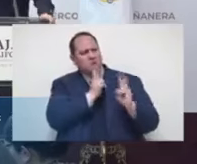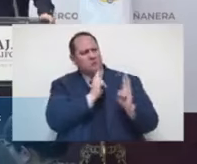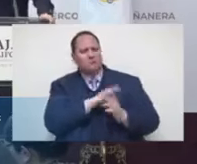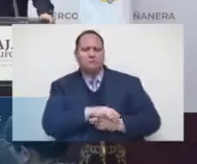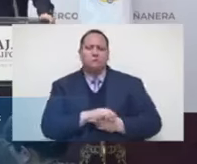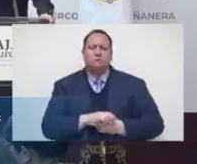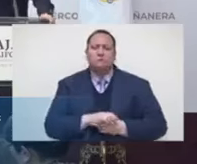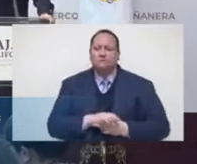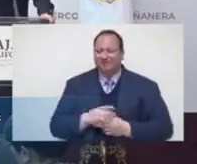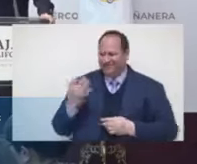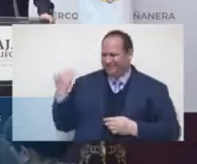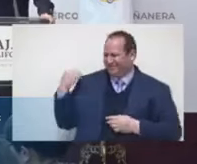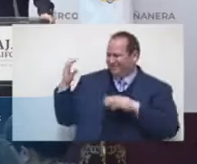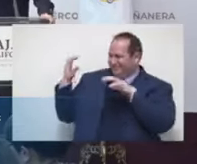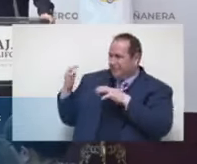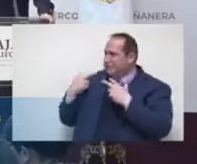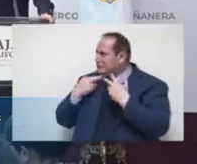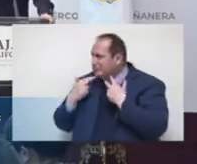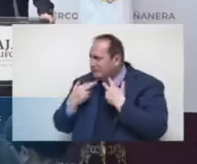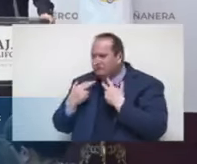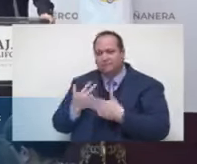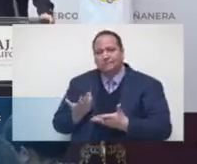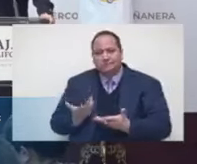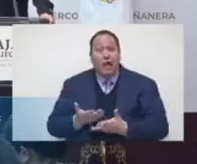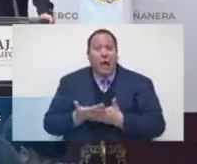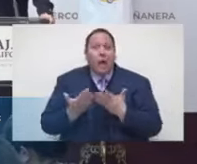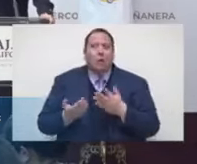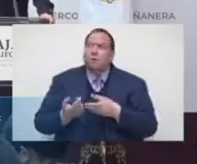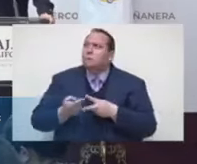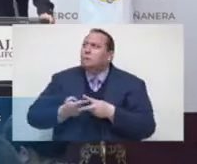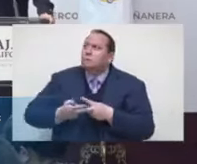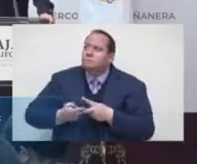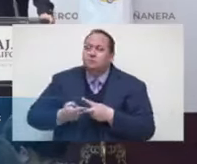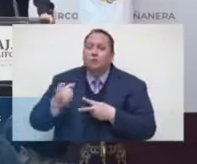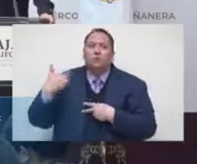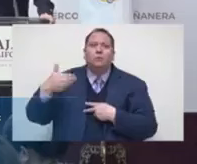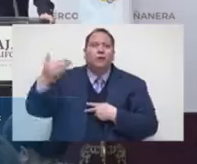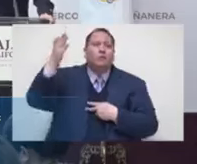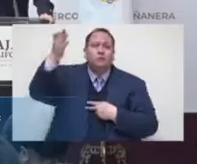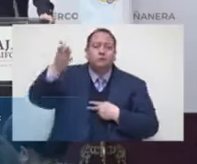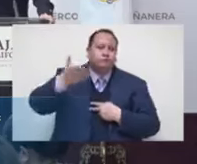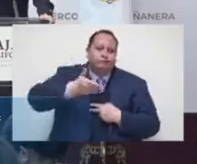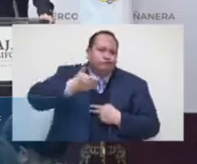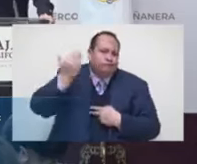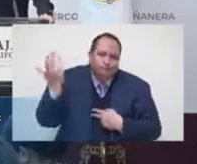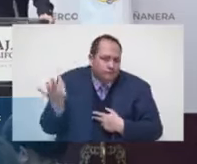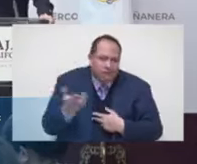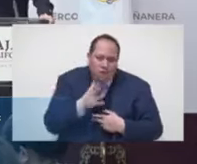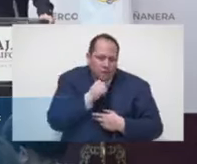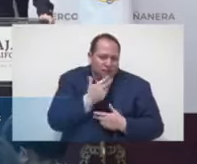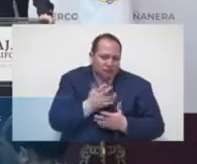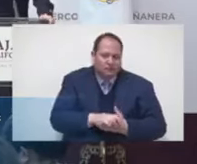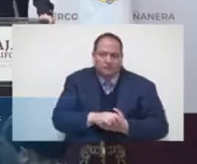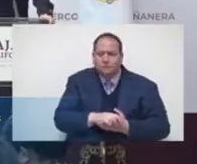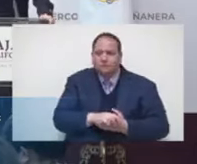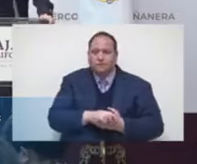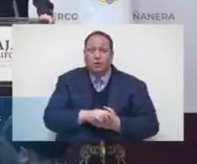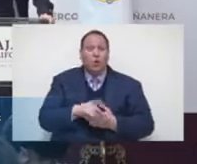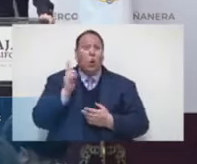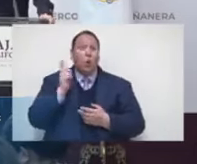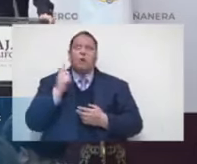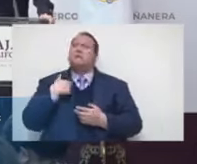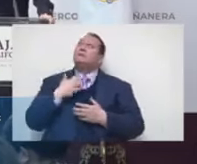las lluvias pasadas. Y ahorita no podemos futurear, ¿no?, sobre lo que viene. Yo sigo esperanzada en que no caiga